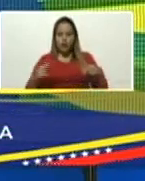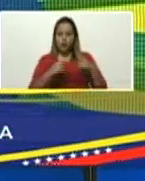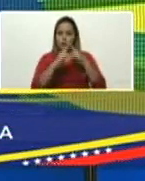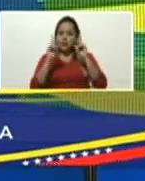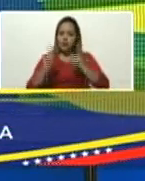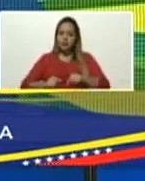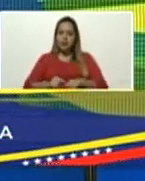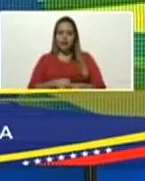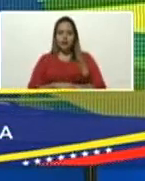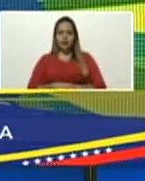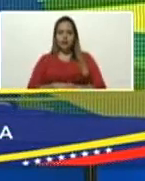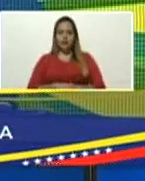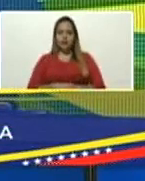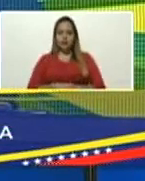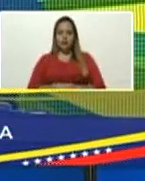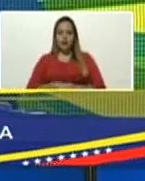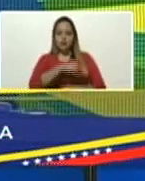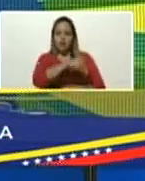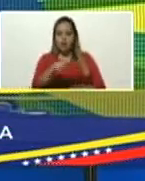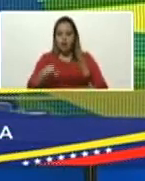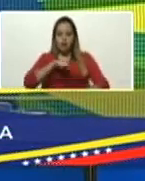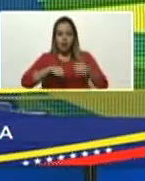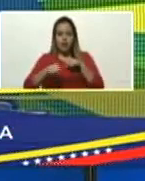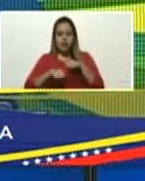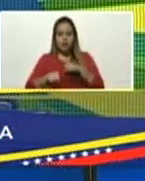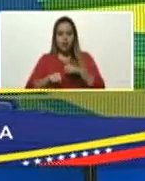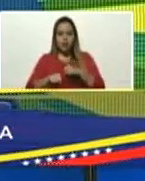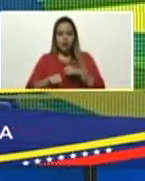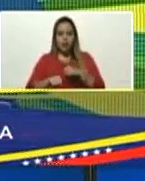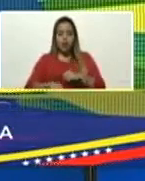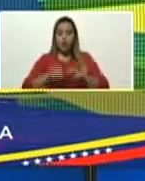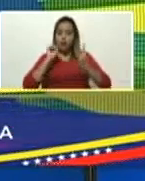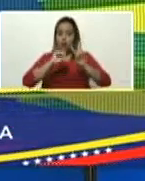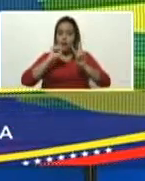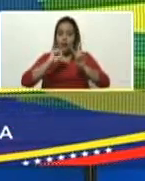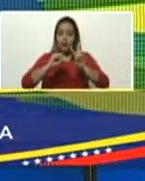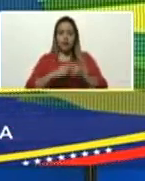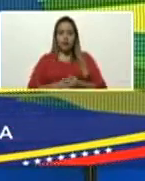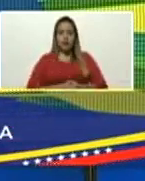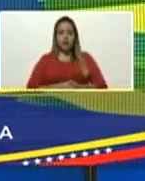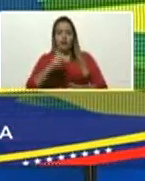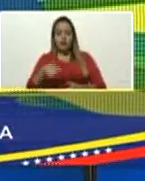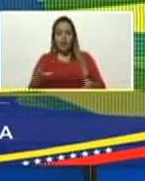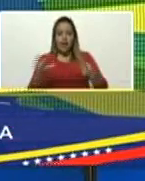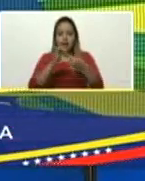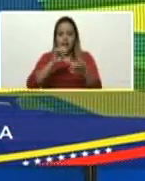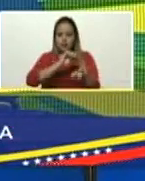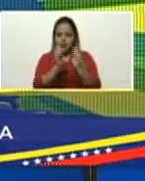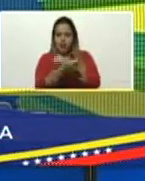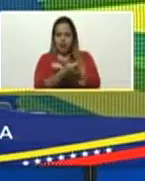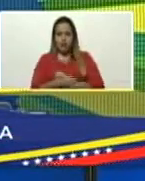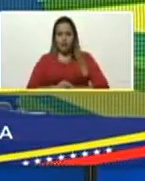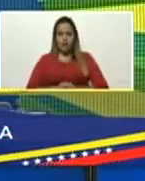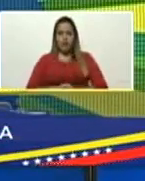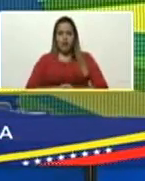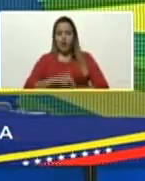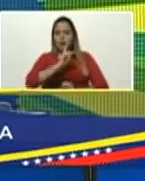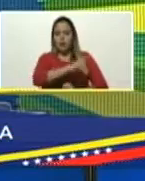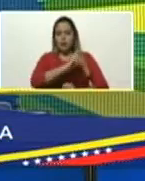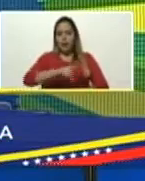también compañeros del movimiento Somos Venezuela, Alianza para el Cambio, Patria para